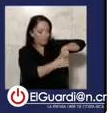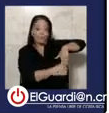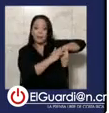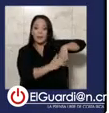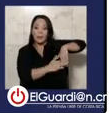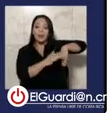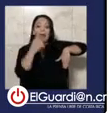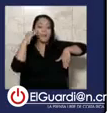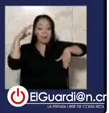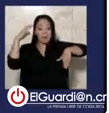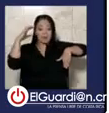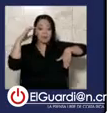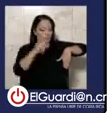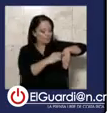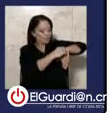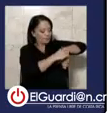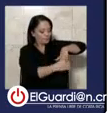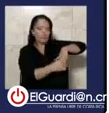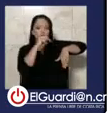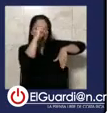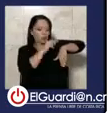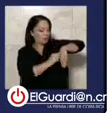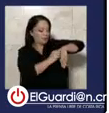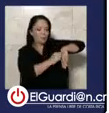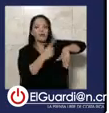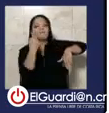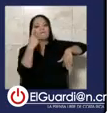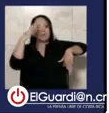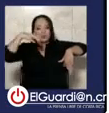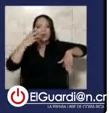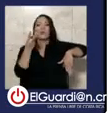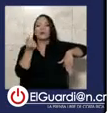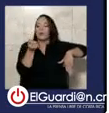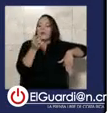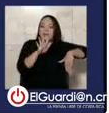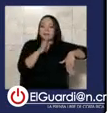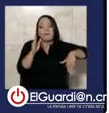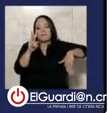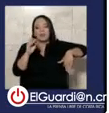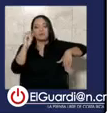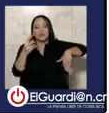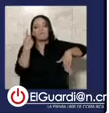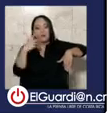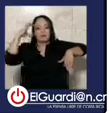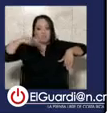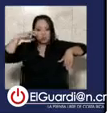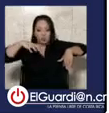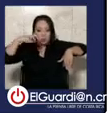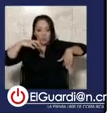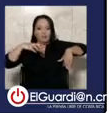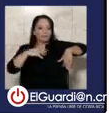totalidad, incluida la zona norte, tenga un déficit de lluvia del 15 al 20%. Es decir, que